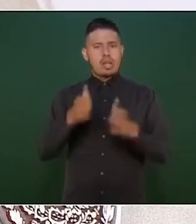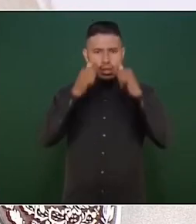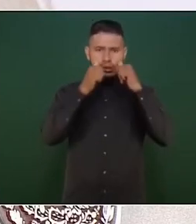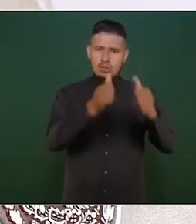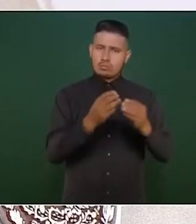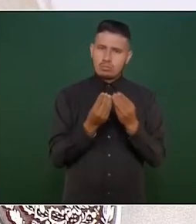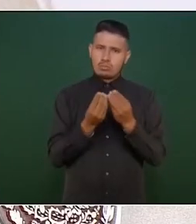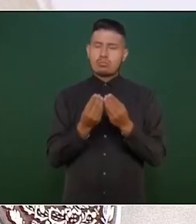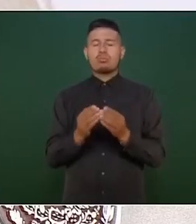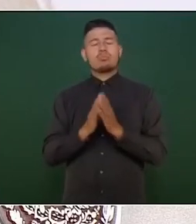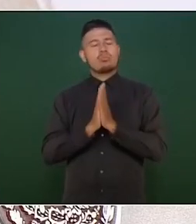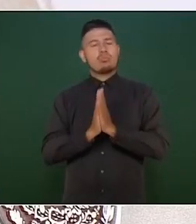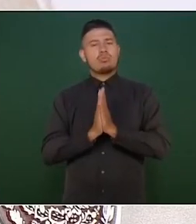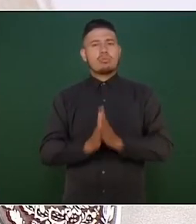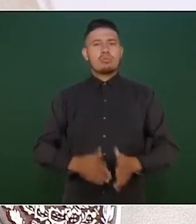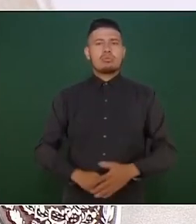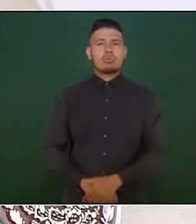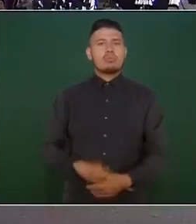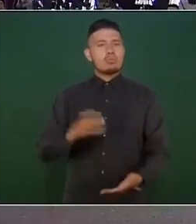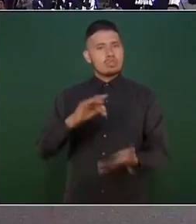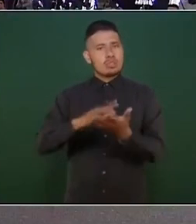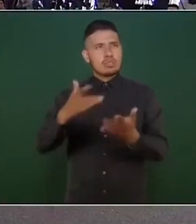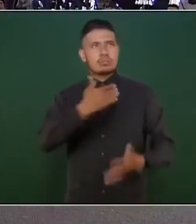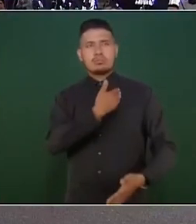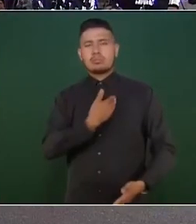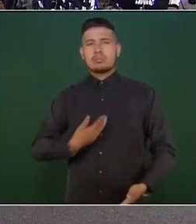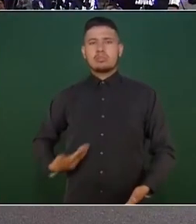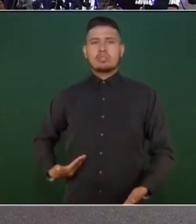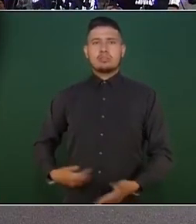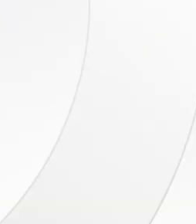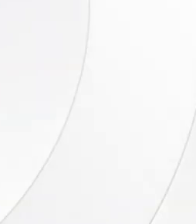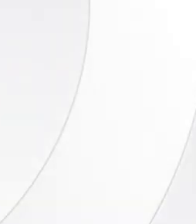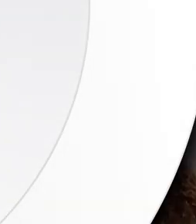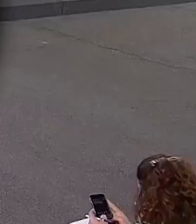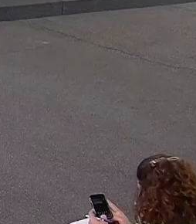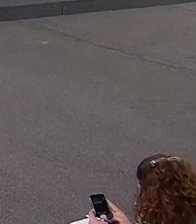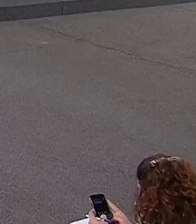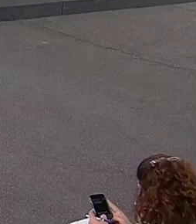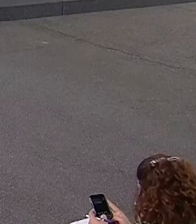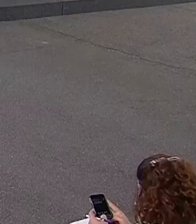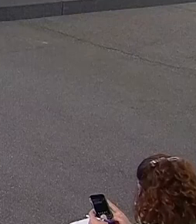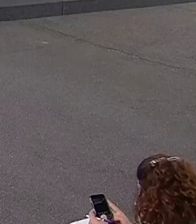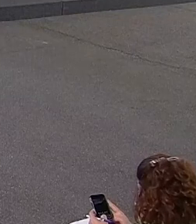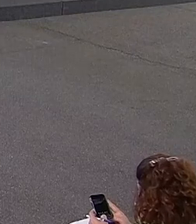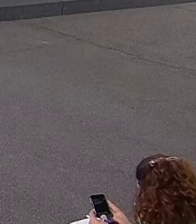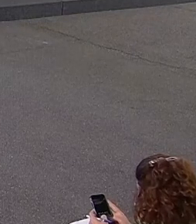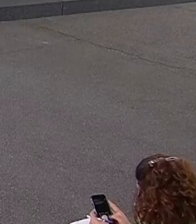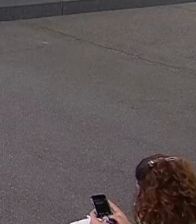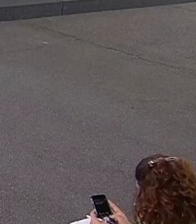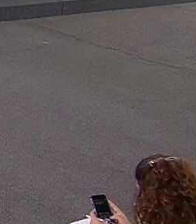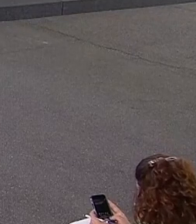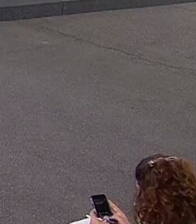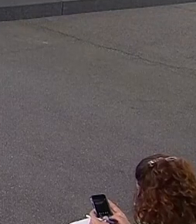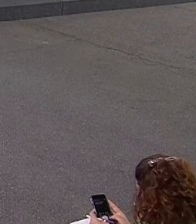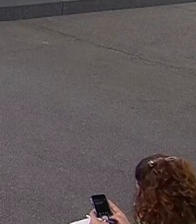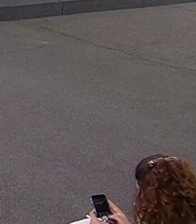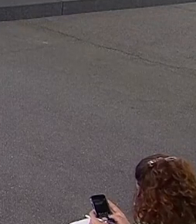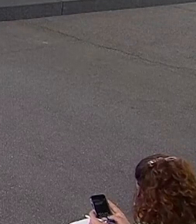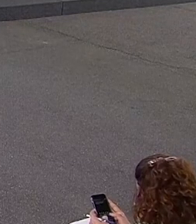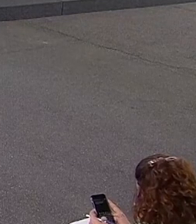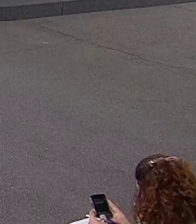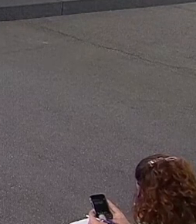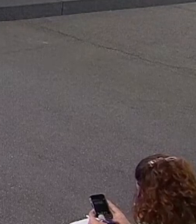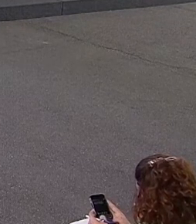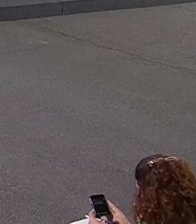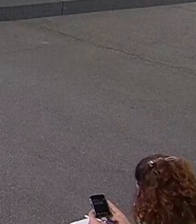atienda este asunto. Gracias, presidente. Lamentable y triste. En 26 de noviembre del